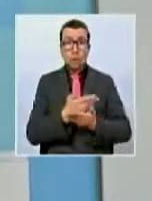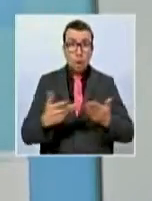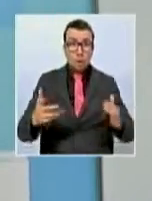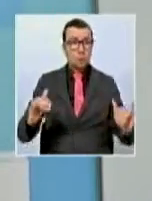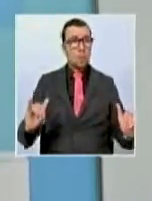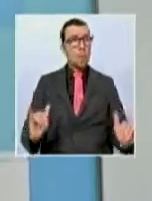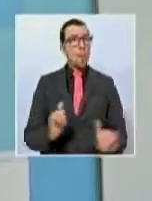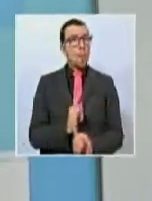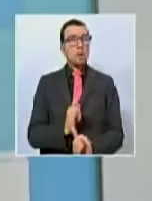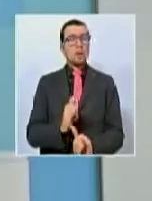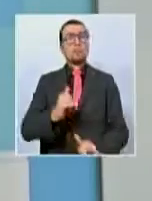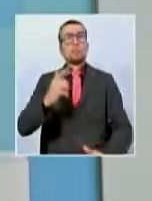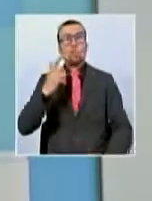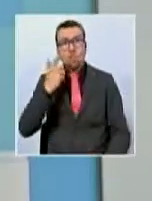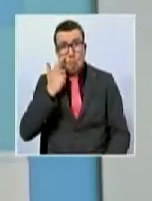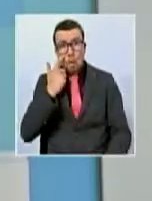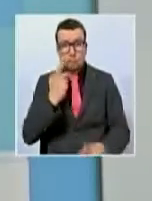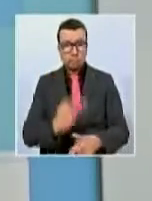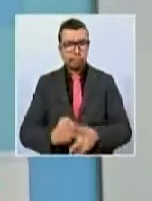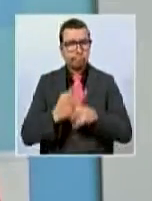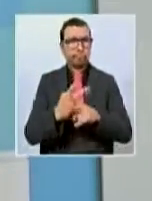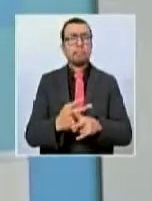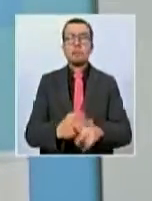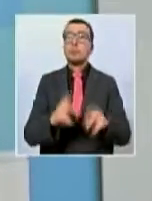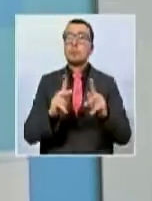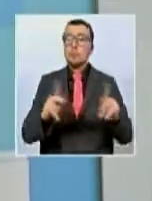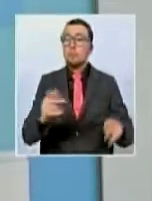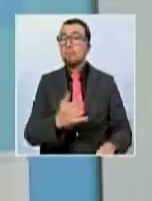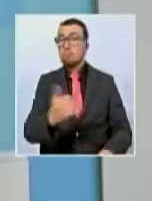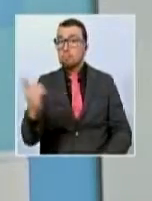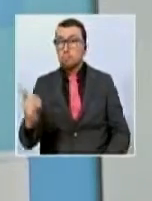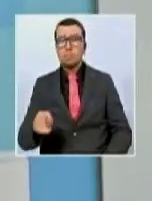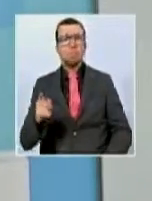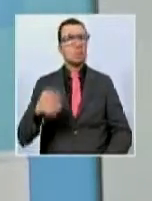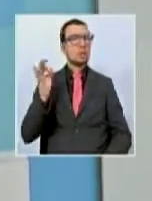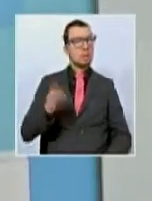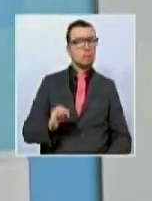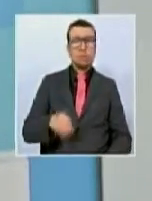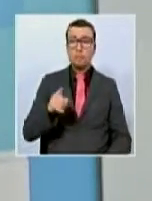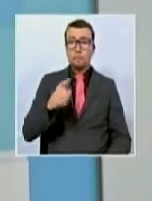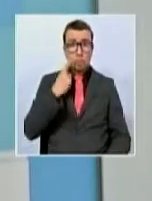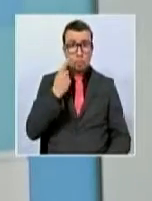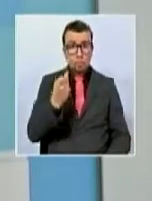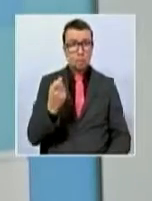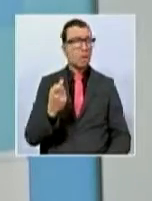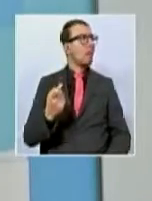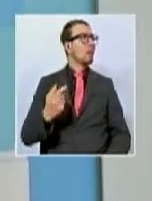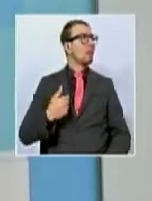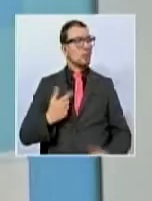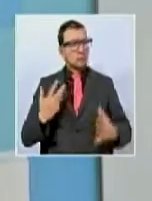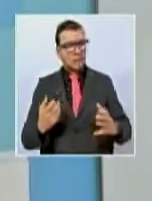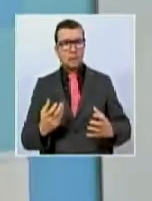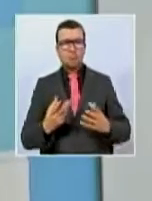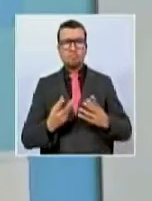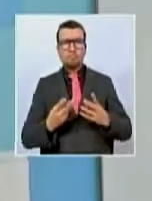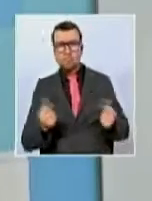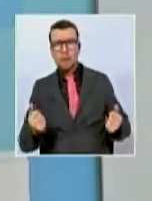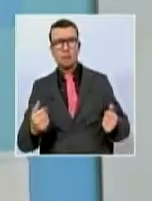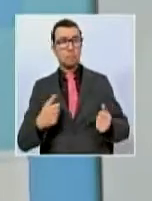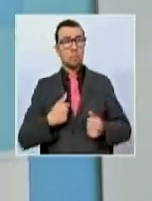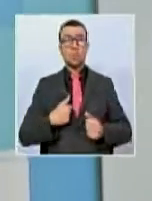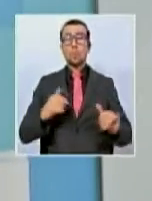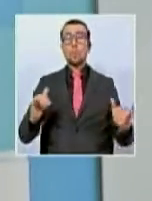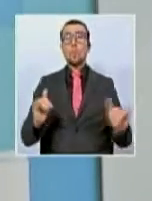muy susceptible para el consumidor. El consumidor siempre está buscando opciones para bajar de peso y bajo la categoría